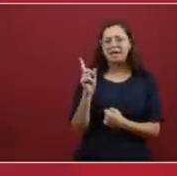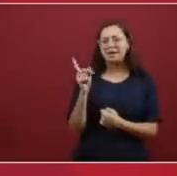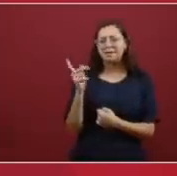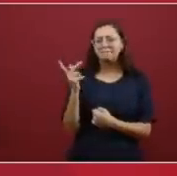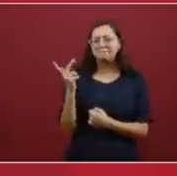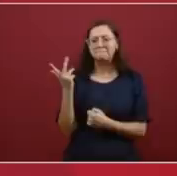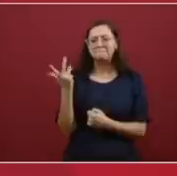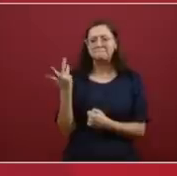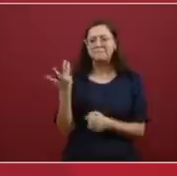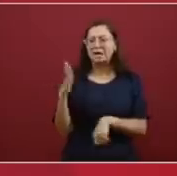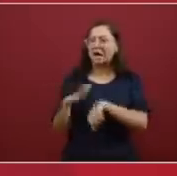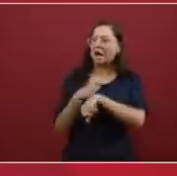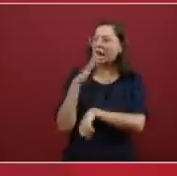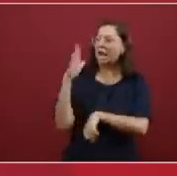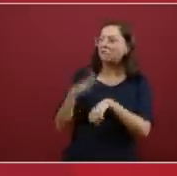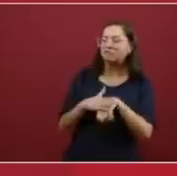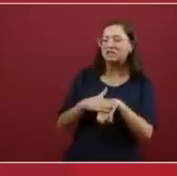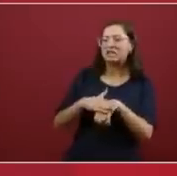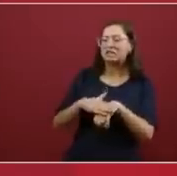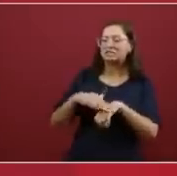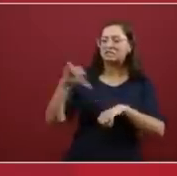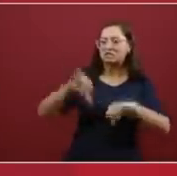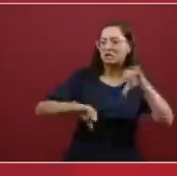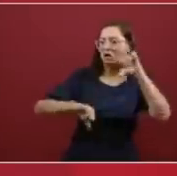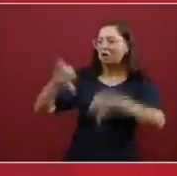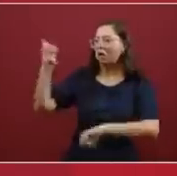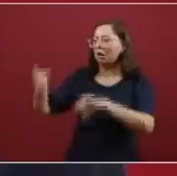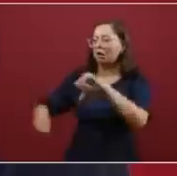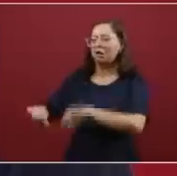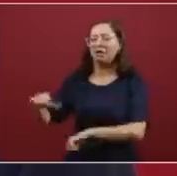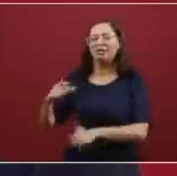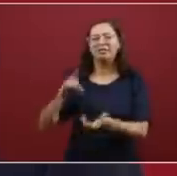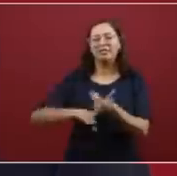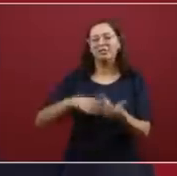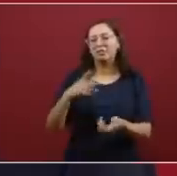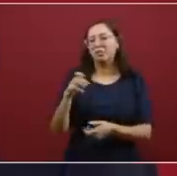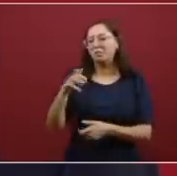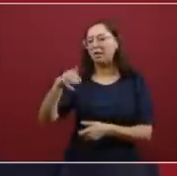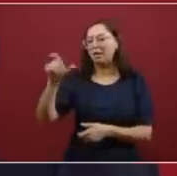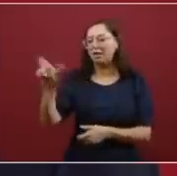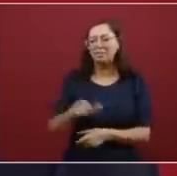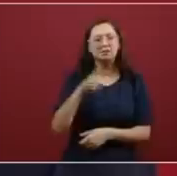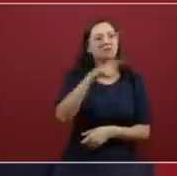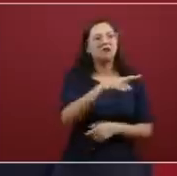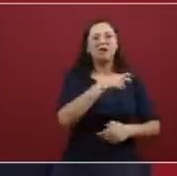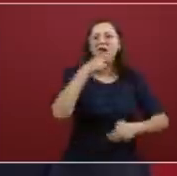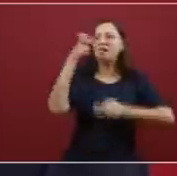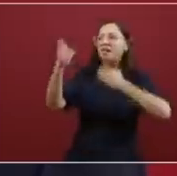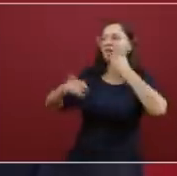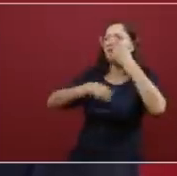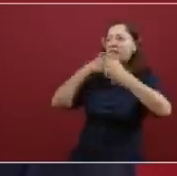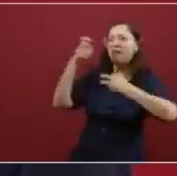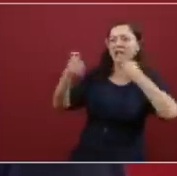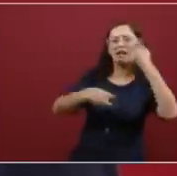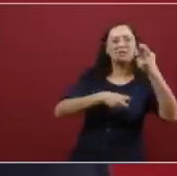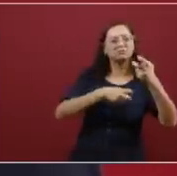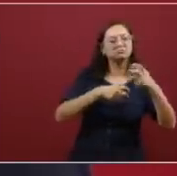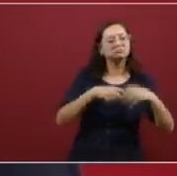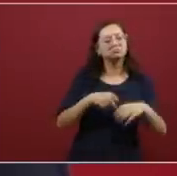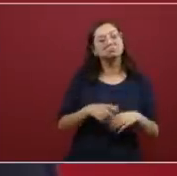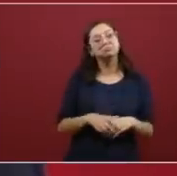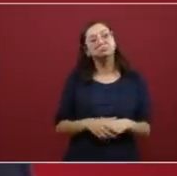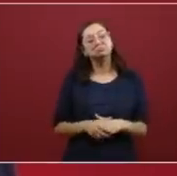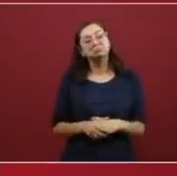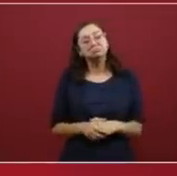o baja calificación en Pemex, pues los mercados